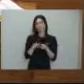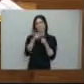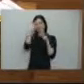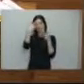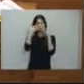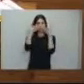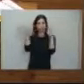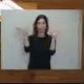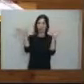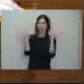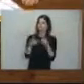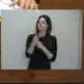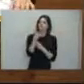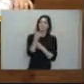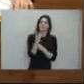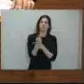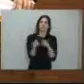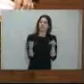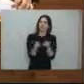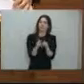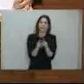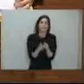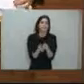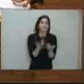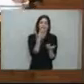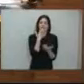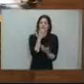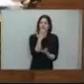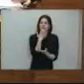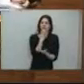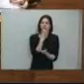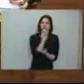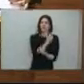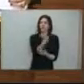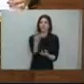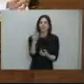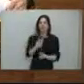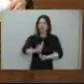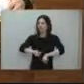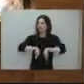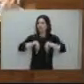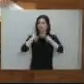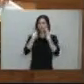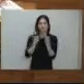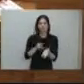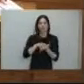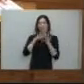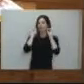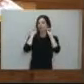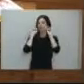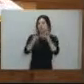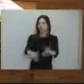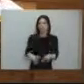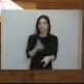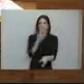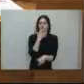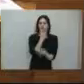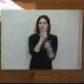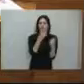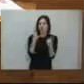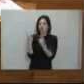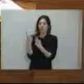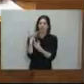se requiere saber dar respuesta sin ningún género de dudas a necesidades que pueden